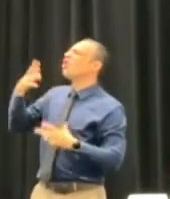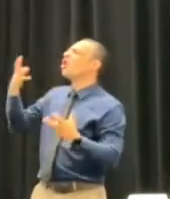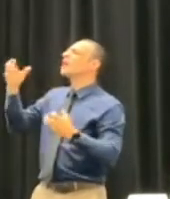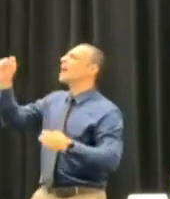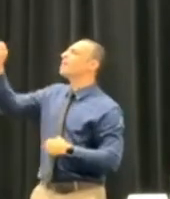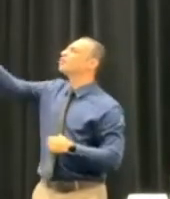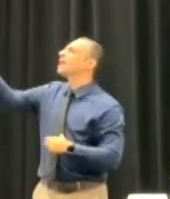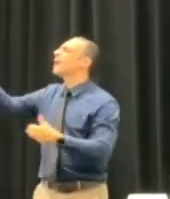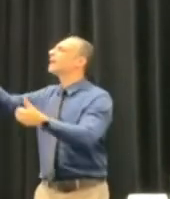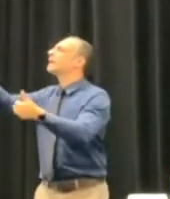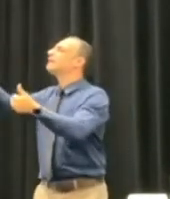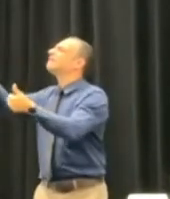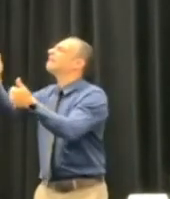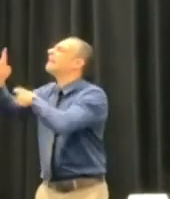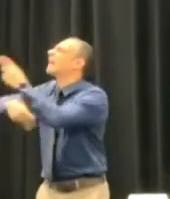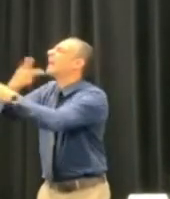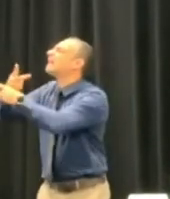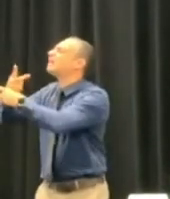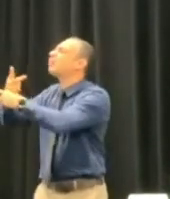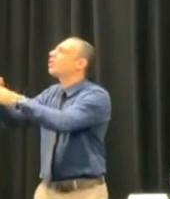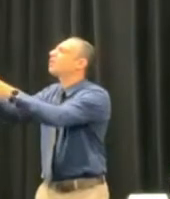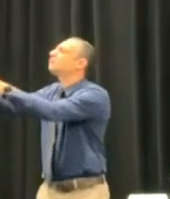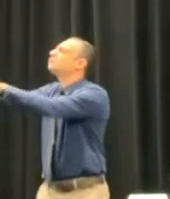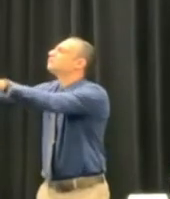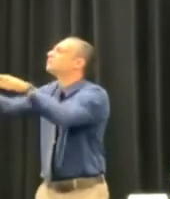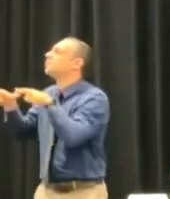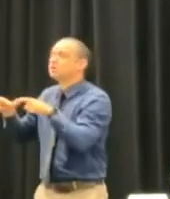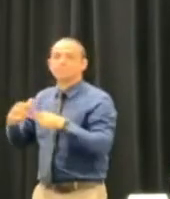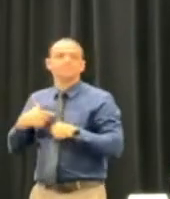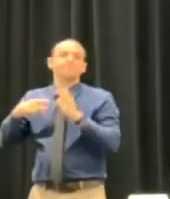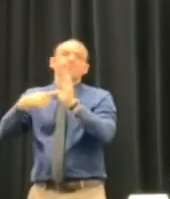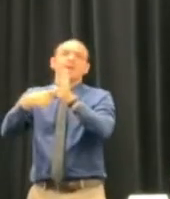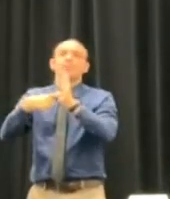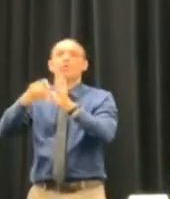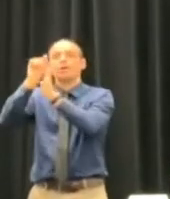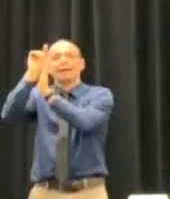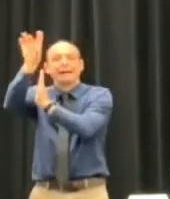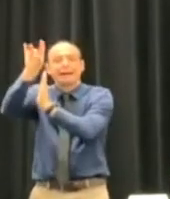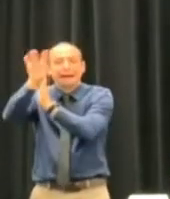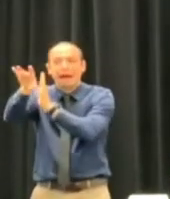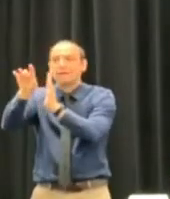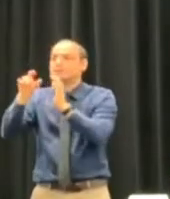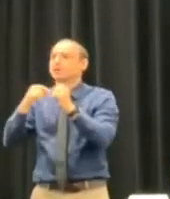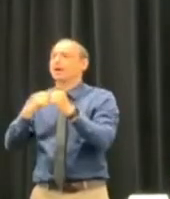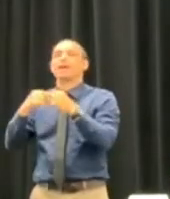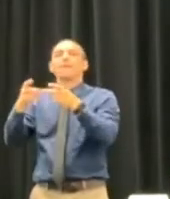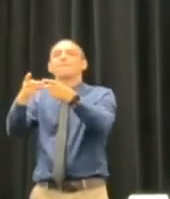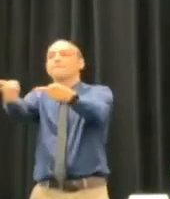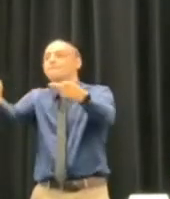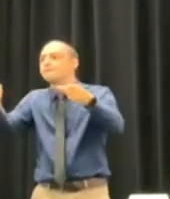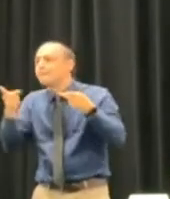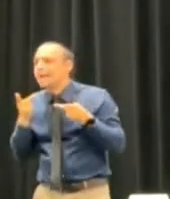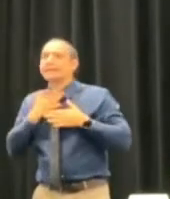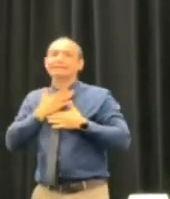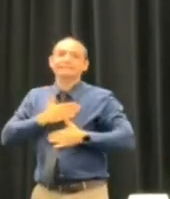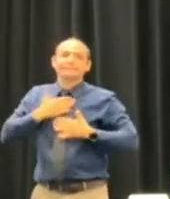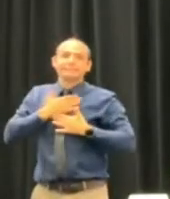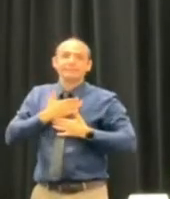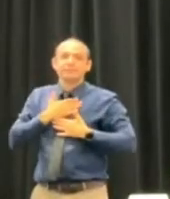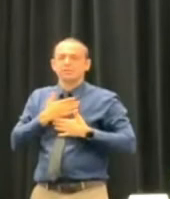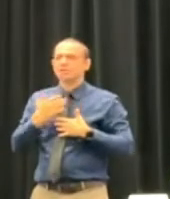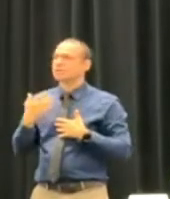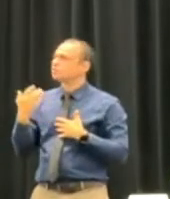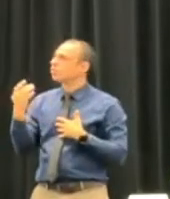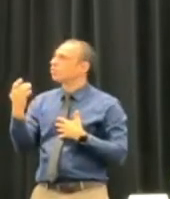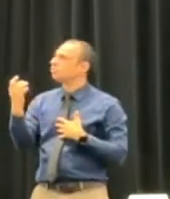cancha canchas parque estas son 111 ya tenemos el listado completo